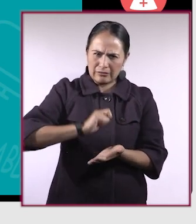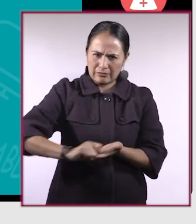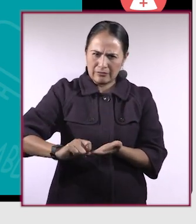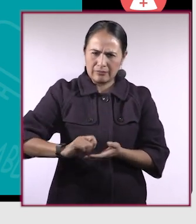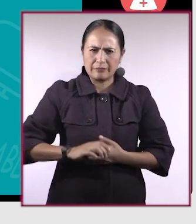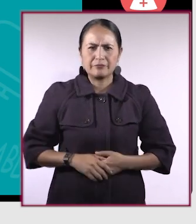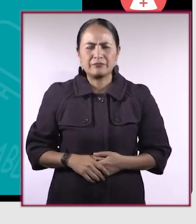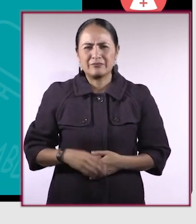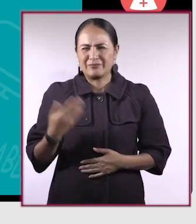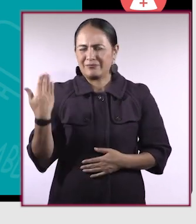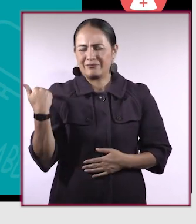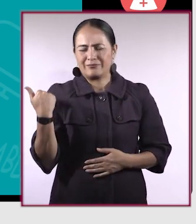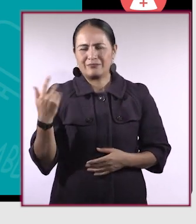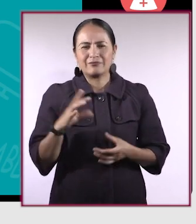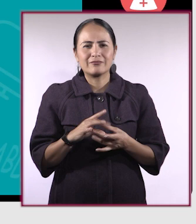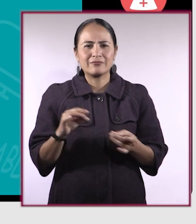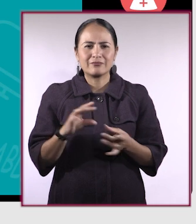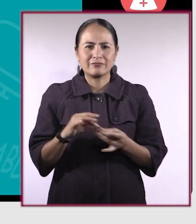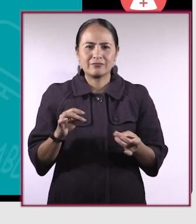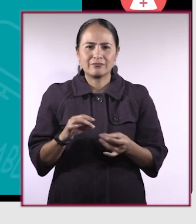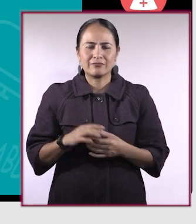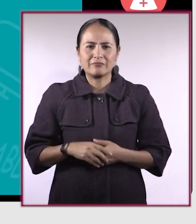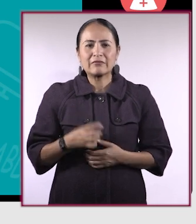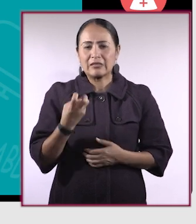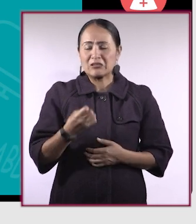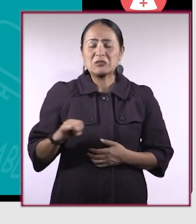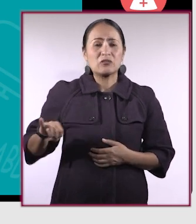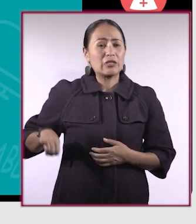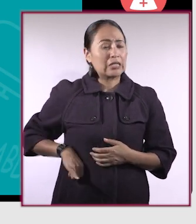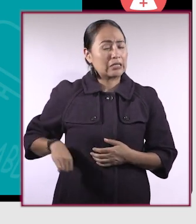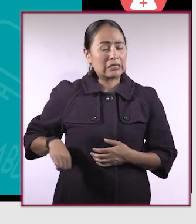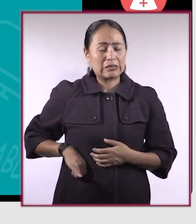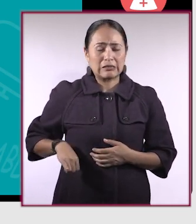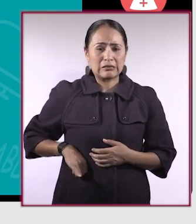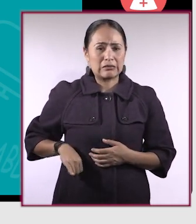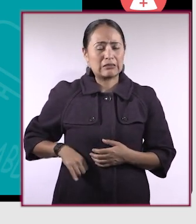escribir, y me parece, como dije hace un momento,